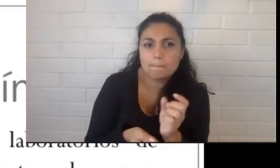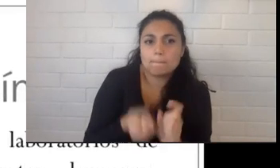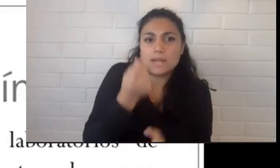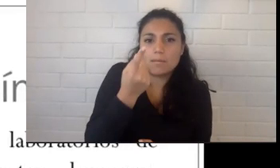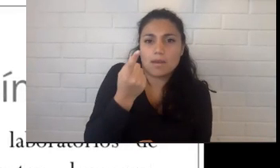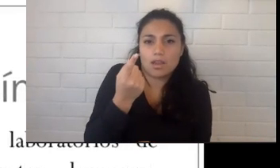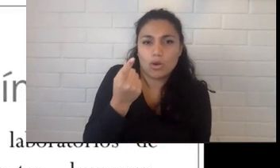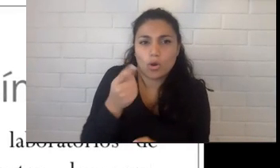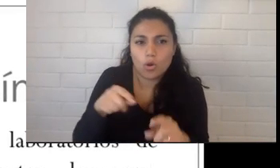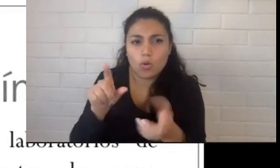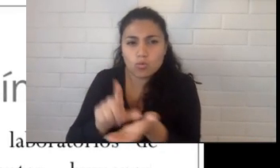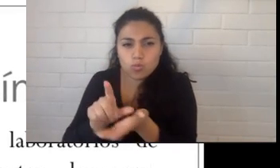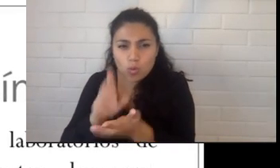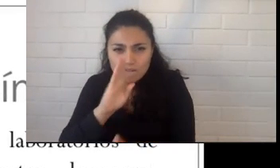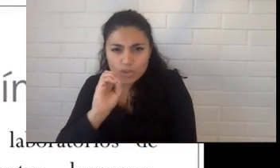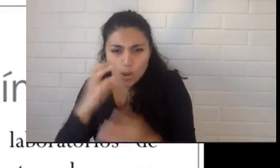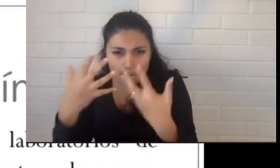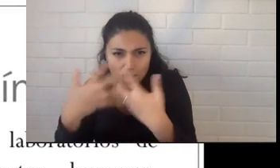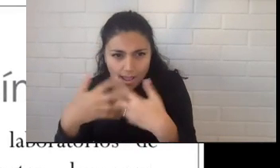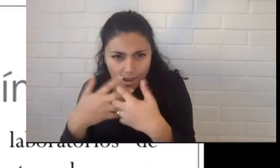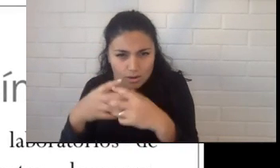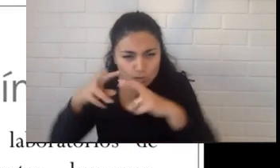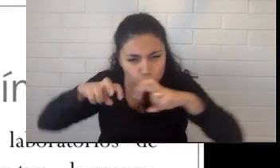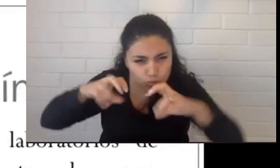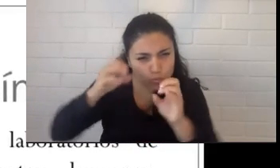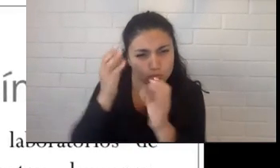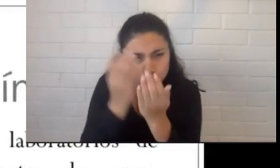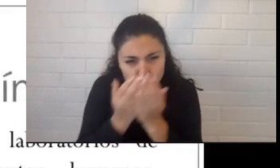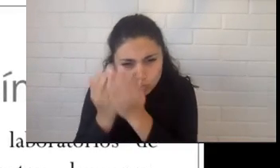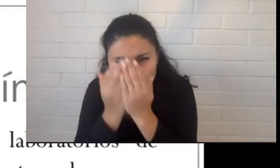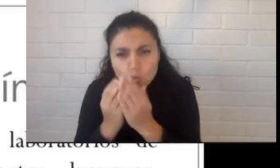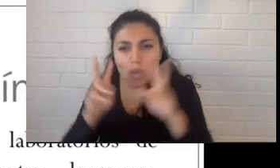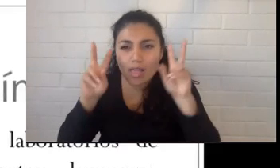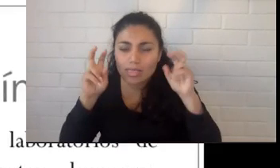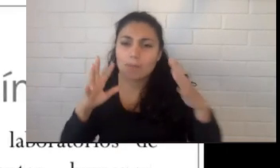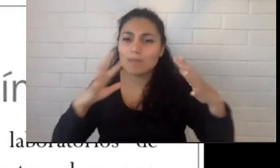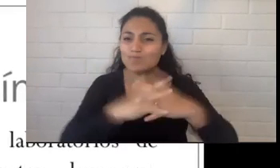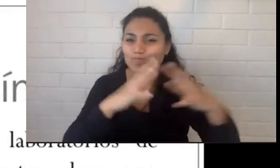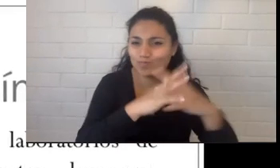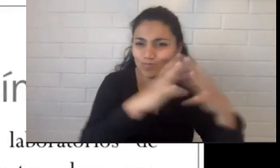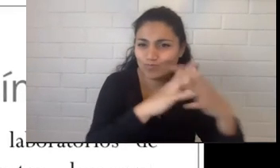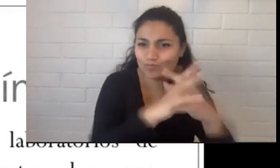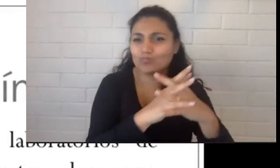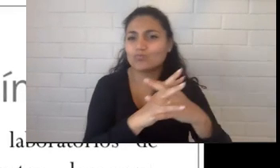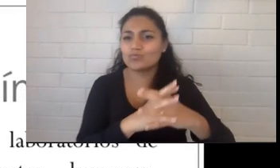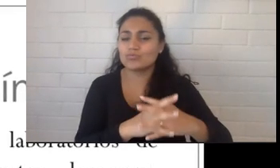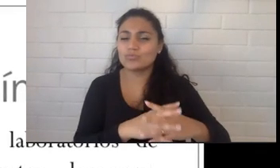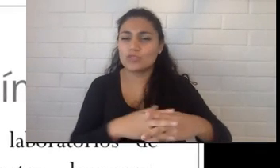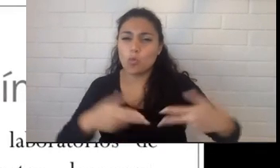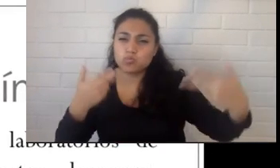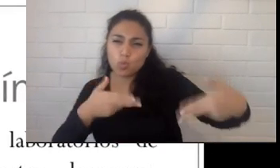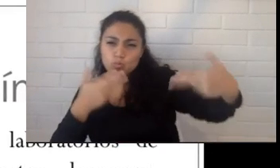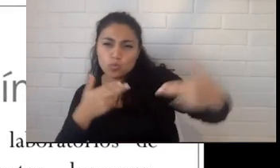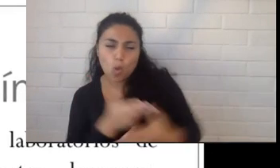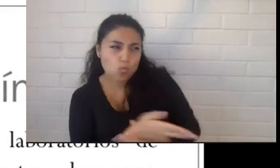sobre todo para poder ver las posturas que están tomando los militares con esas armas que tienen, con la cantidad de peso que van